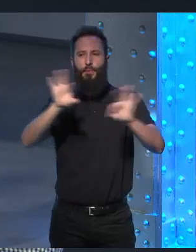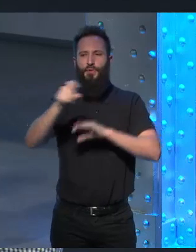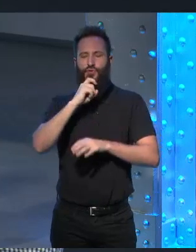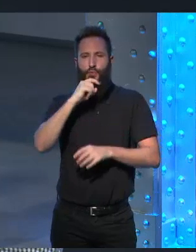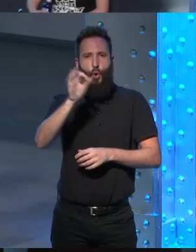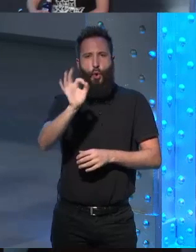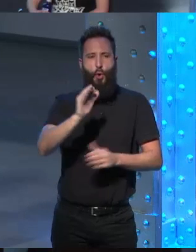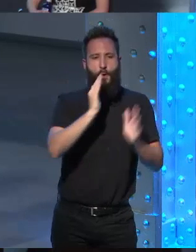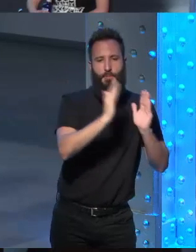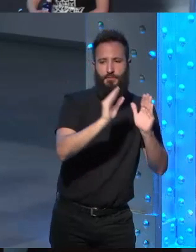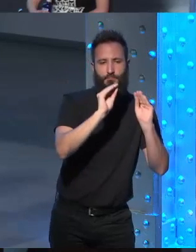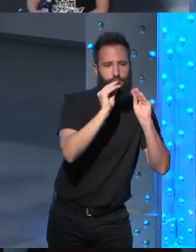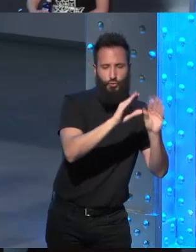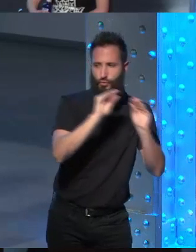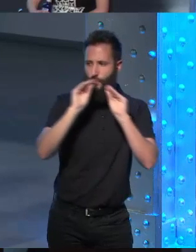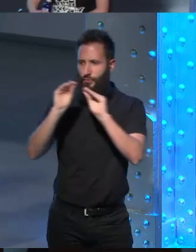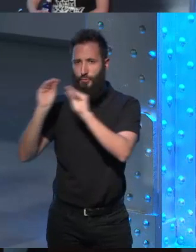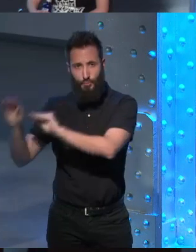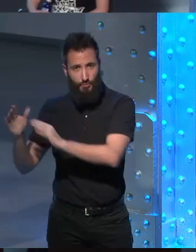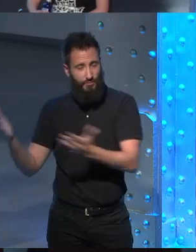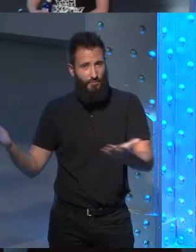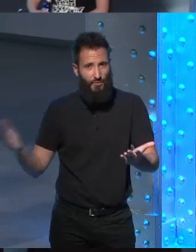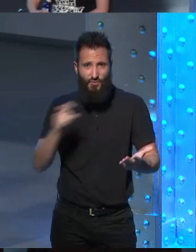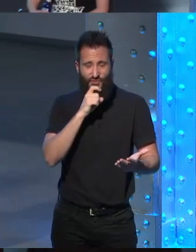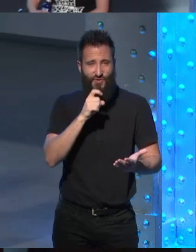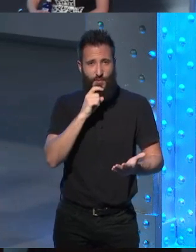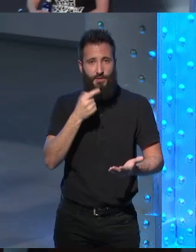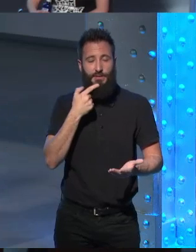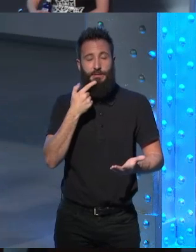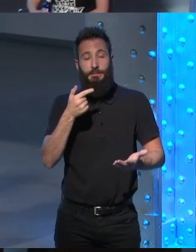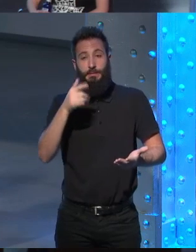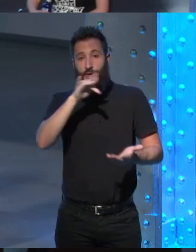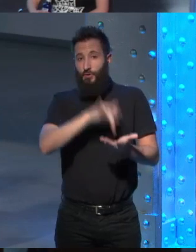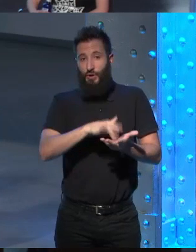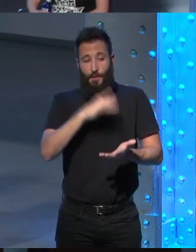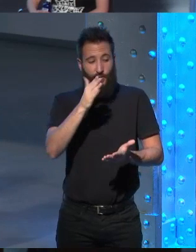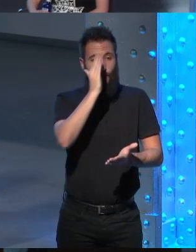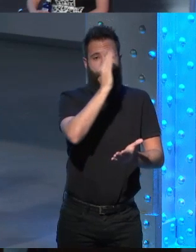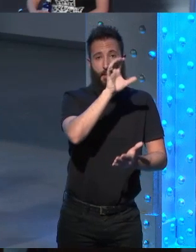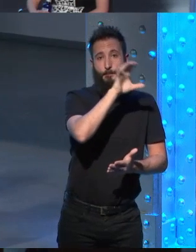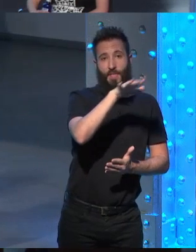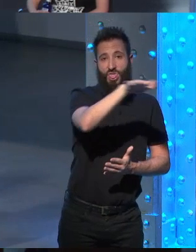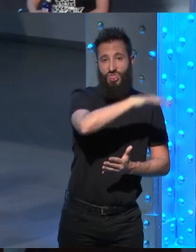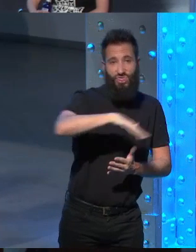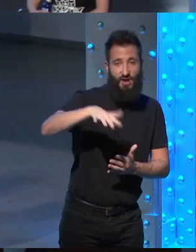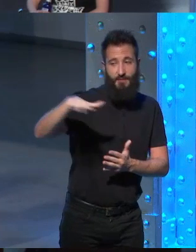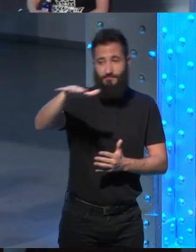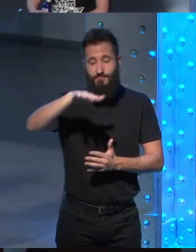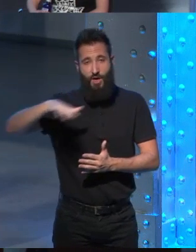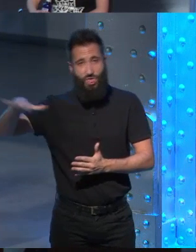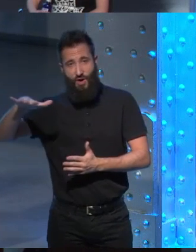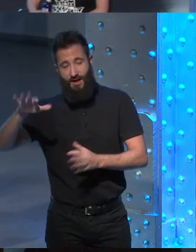Ahí depende, es decir, los que estamos, sobre todo se reparte por regiones, a lo mejor cada uno pues tiene su expertise,